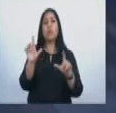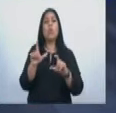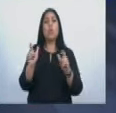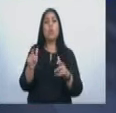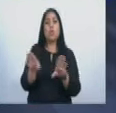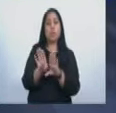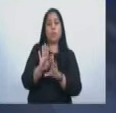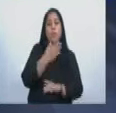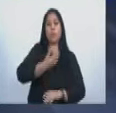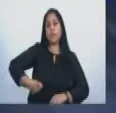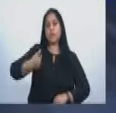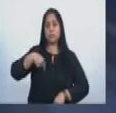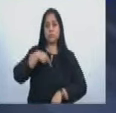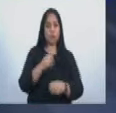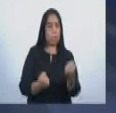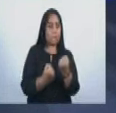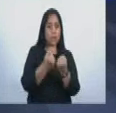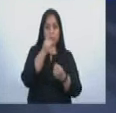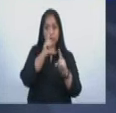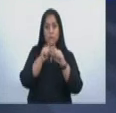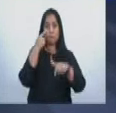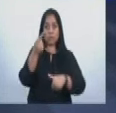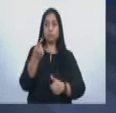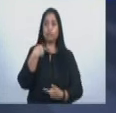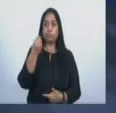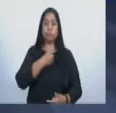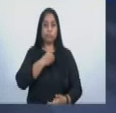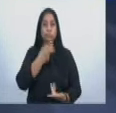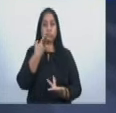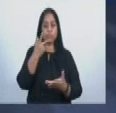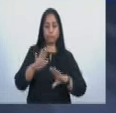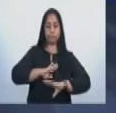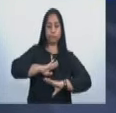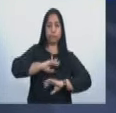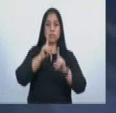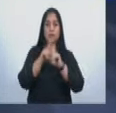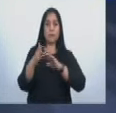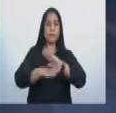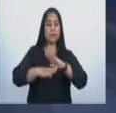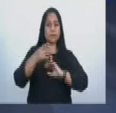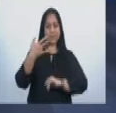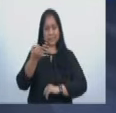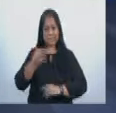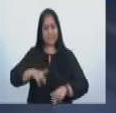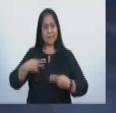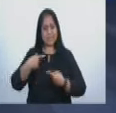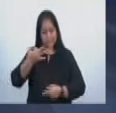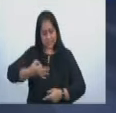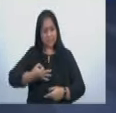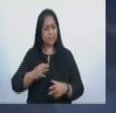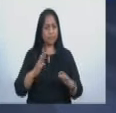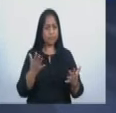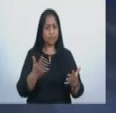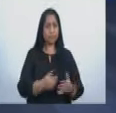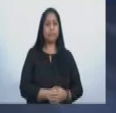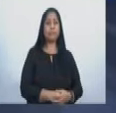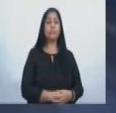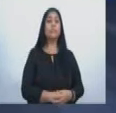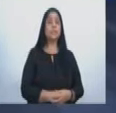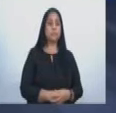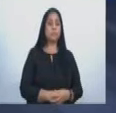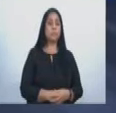gobierno Busco apoyar a los jóvenes para que puedan cubrir sus necesidades básicas y tener una calidad de vida digna